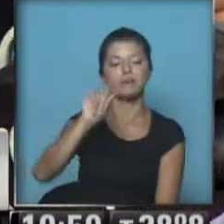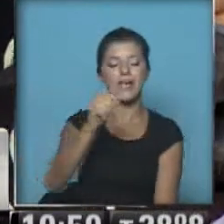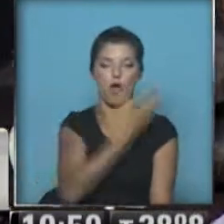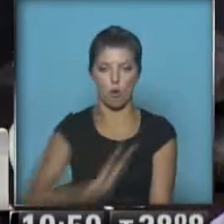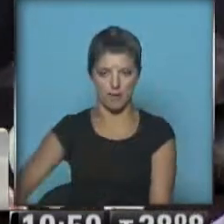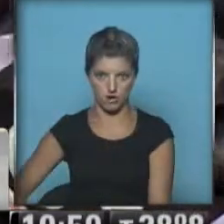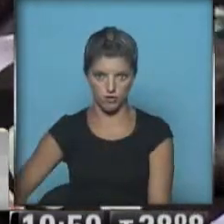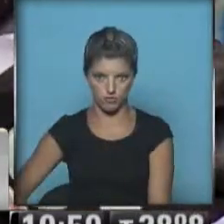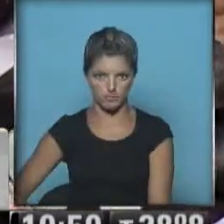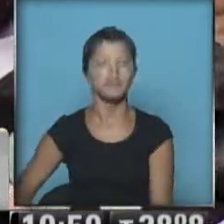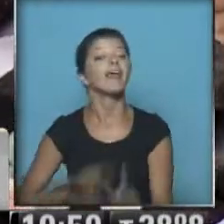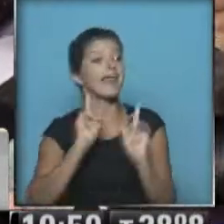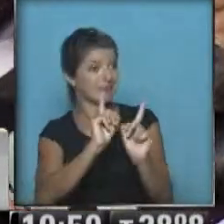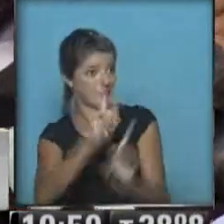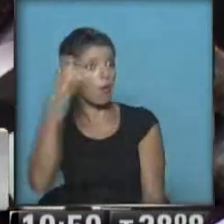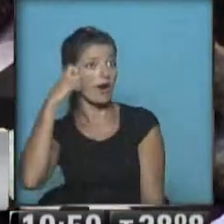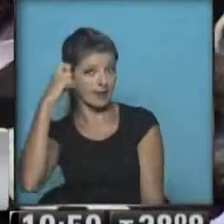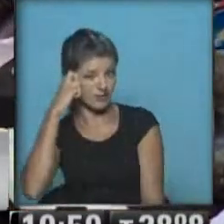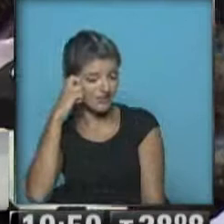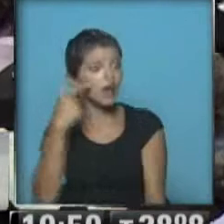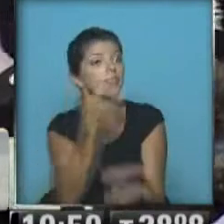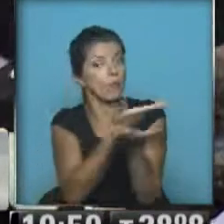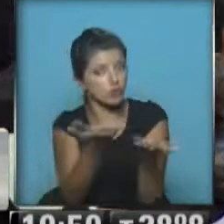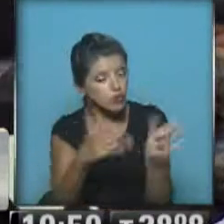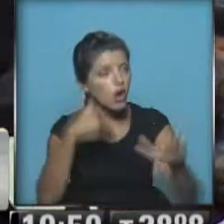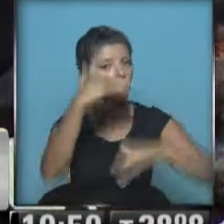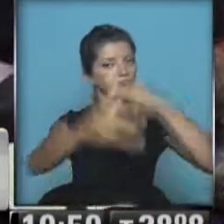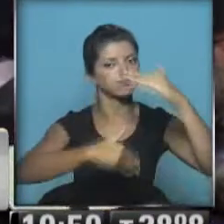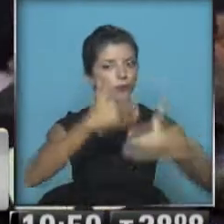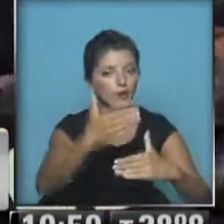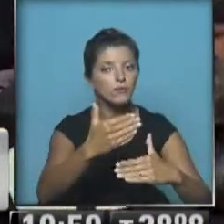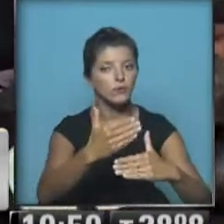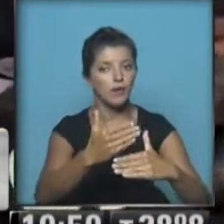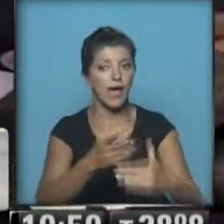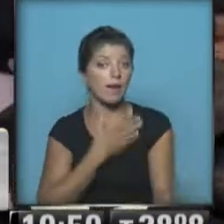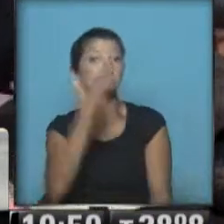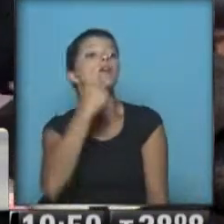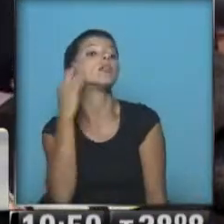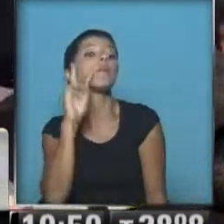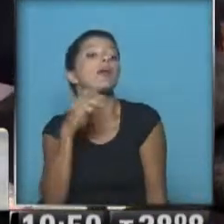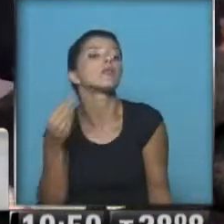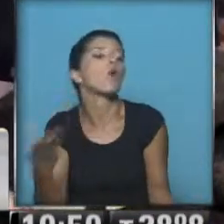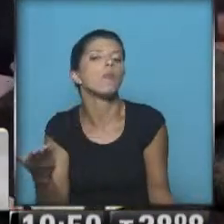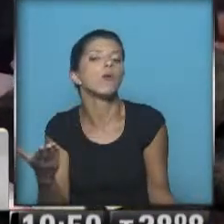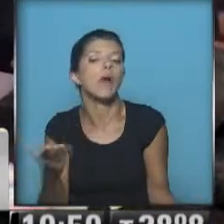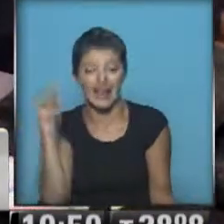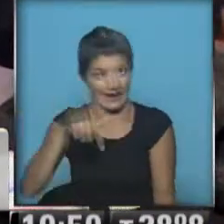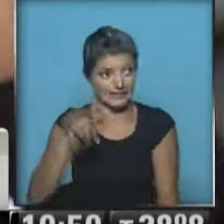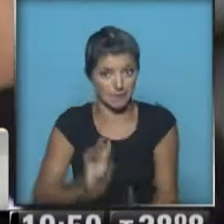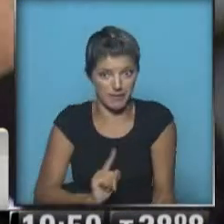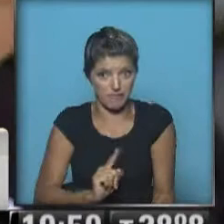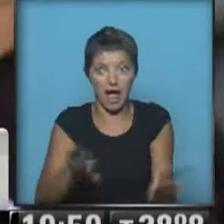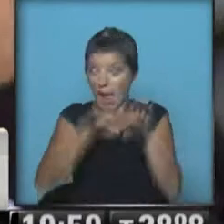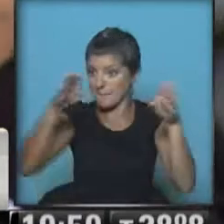Ese radicalismo que fue dando muestras de ser progresista y que se incorpora a la Internacional Socialista, me encantaría ver cómo se sienta en esa mesa